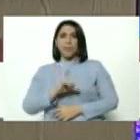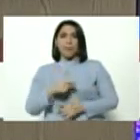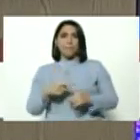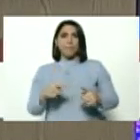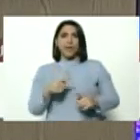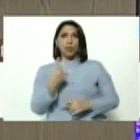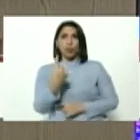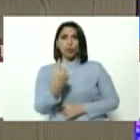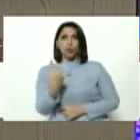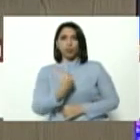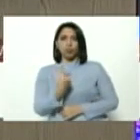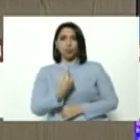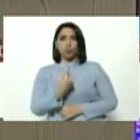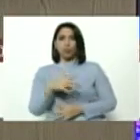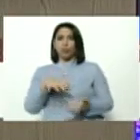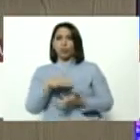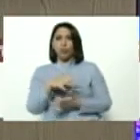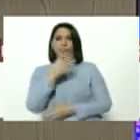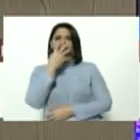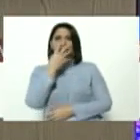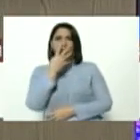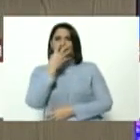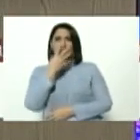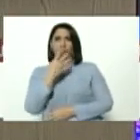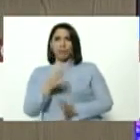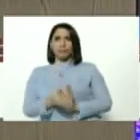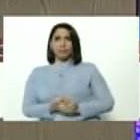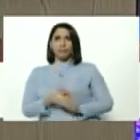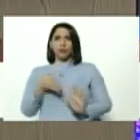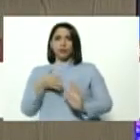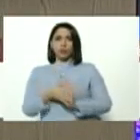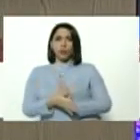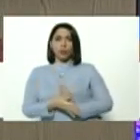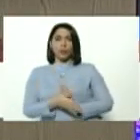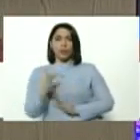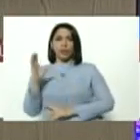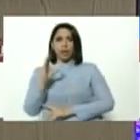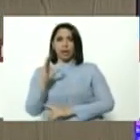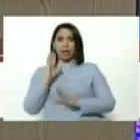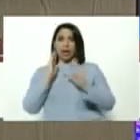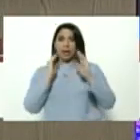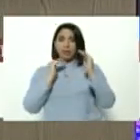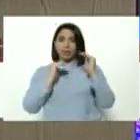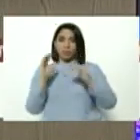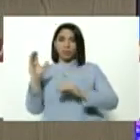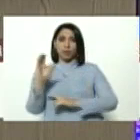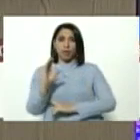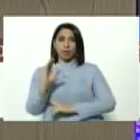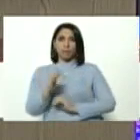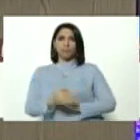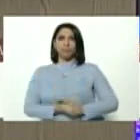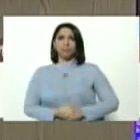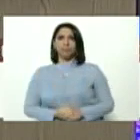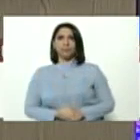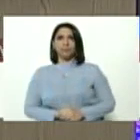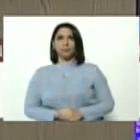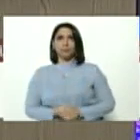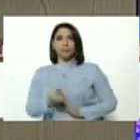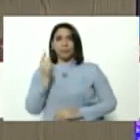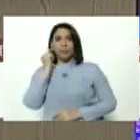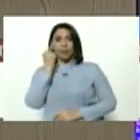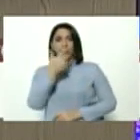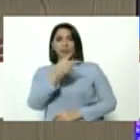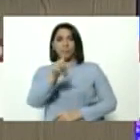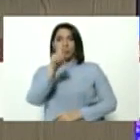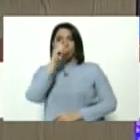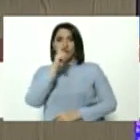insuficiencia respiratoria aguda leve. Respecto al municipio de Libertador, atención Caracas, Distrito Capital, mujer de 31